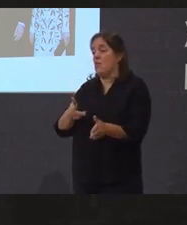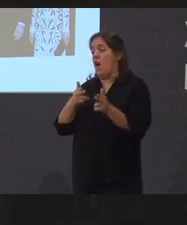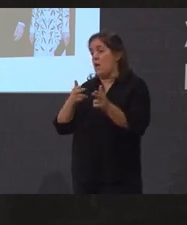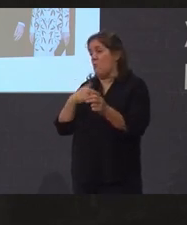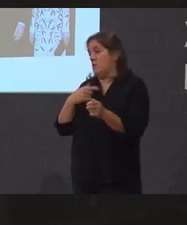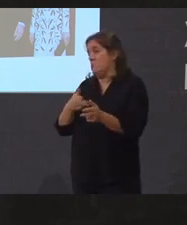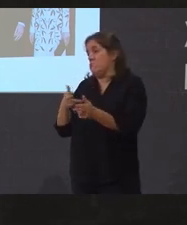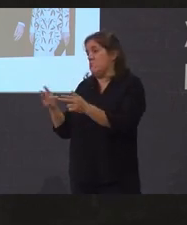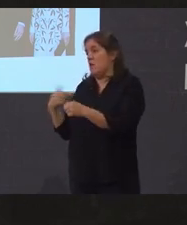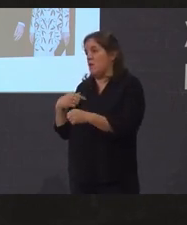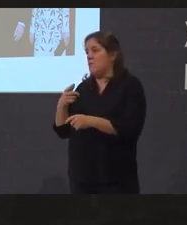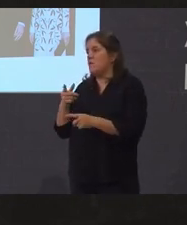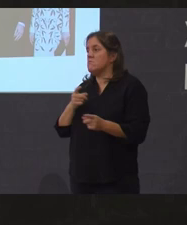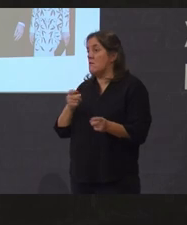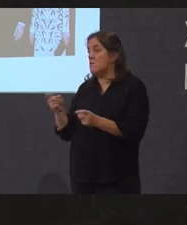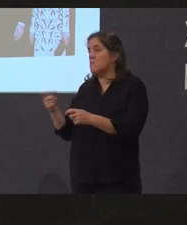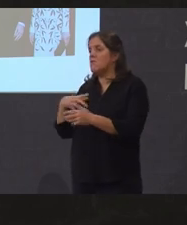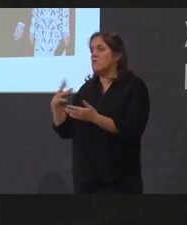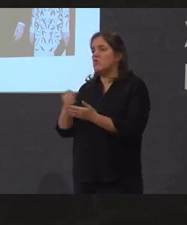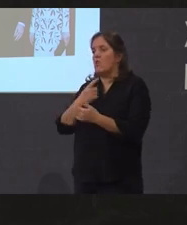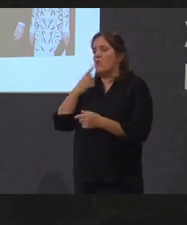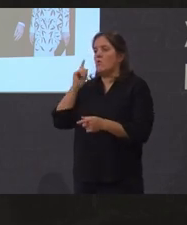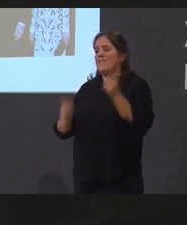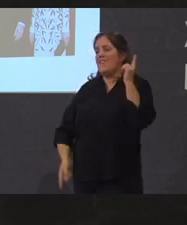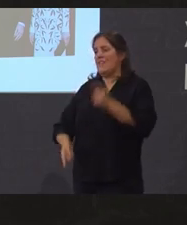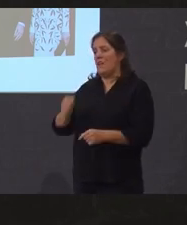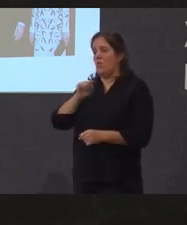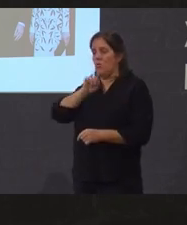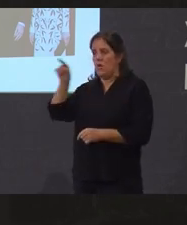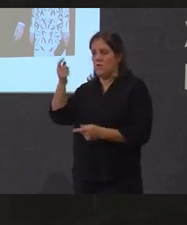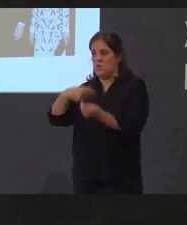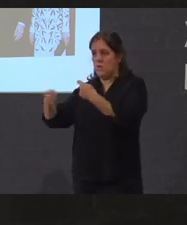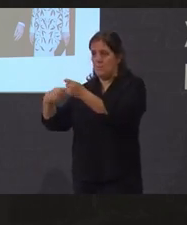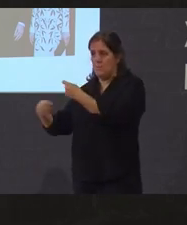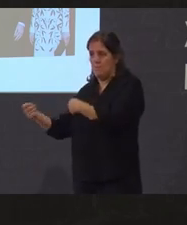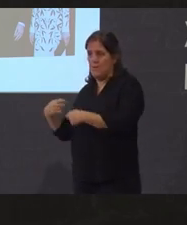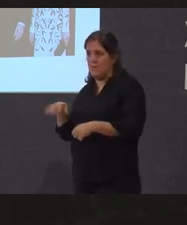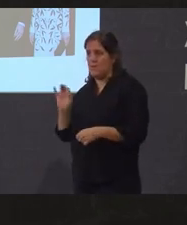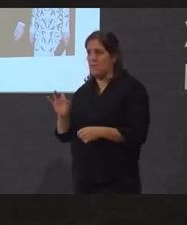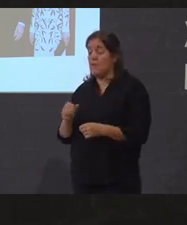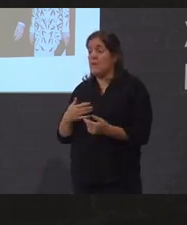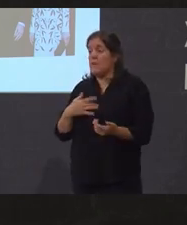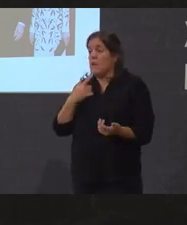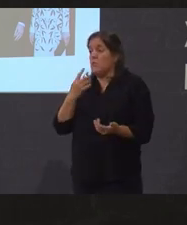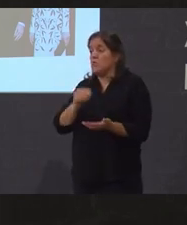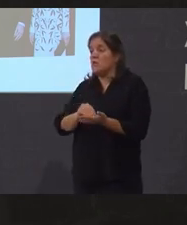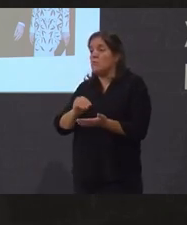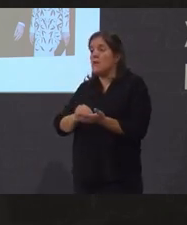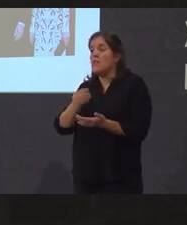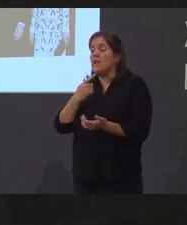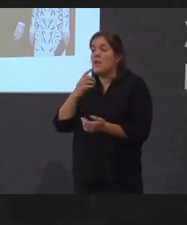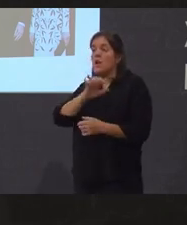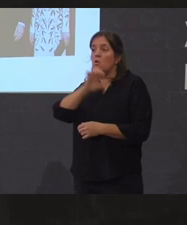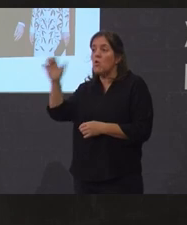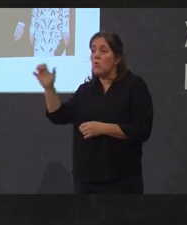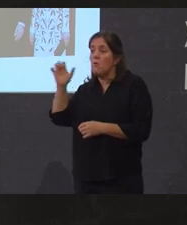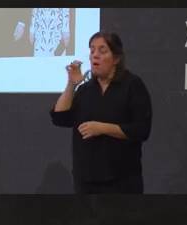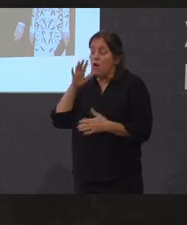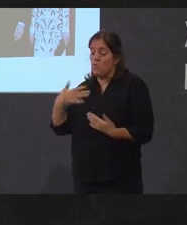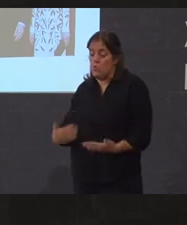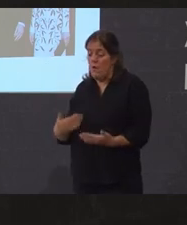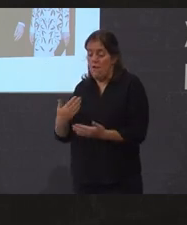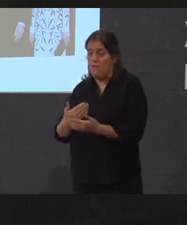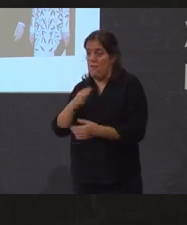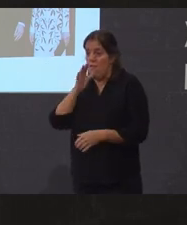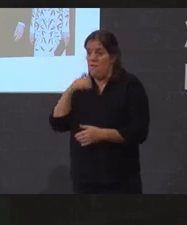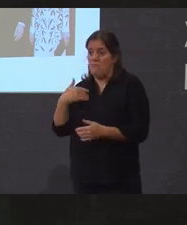a dictaduras, tal cual, que moitas veces Europa a día de hoxe